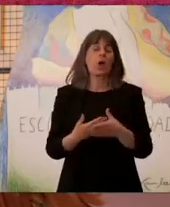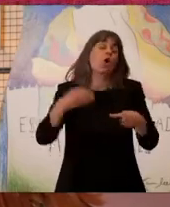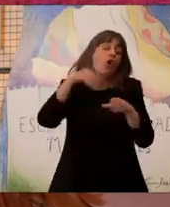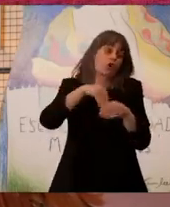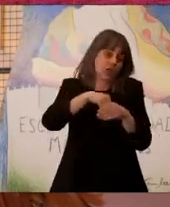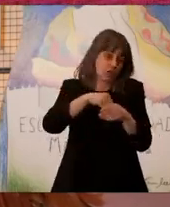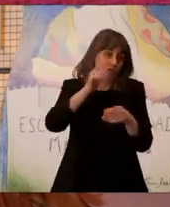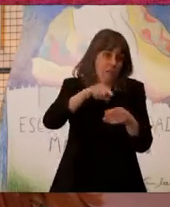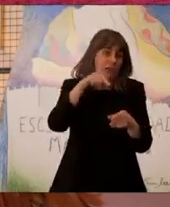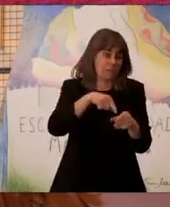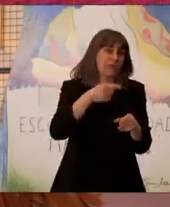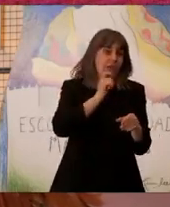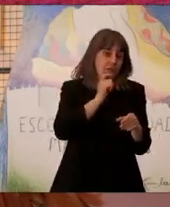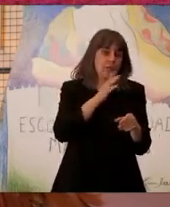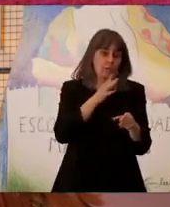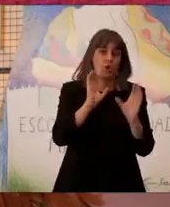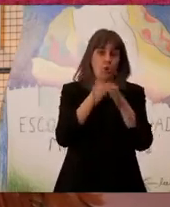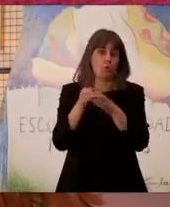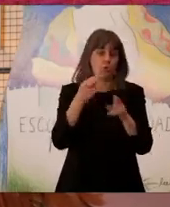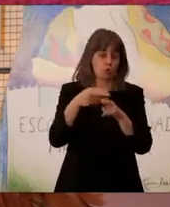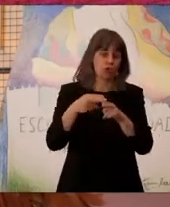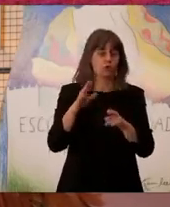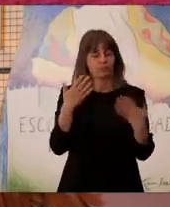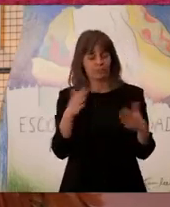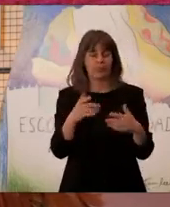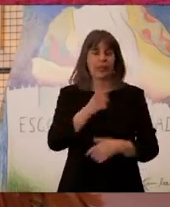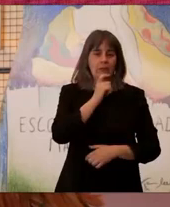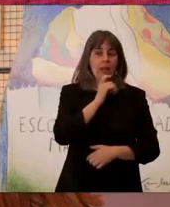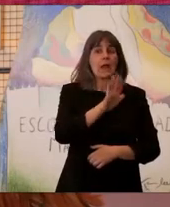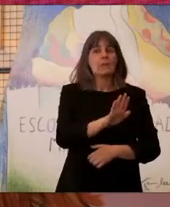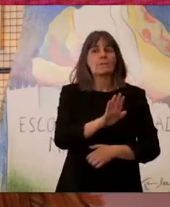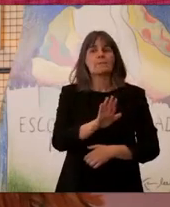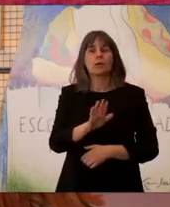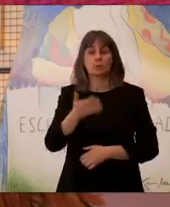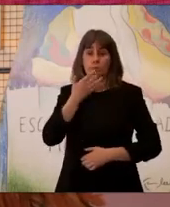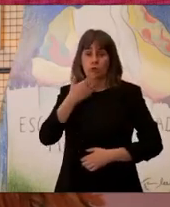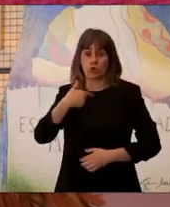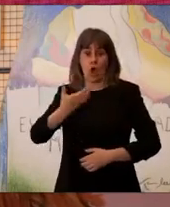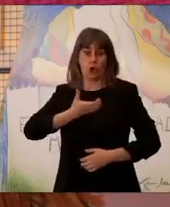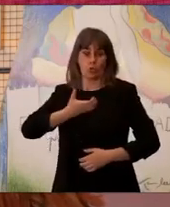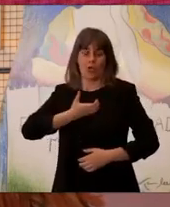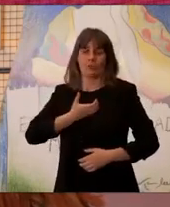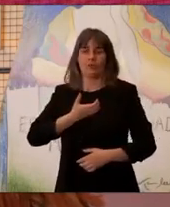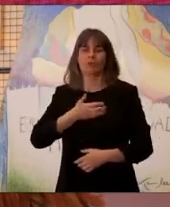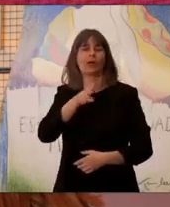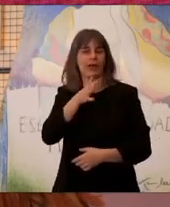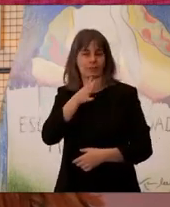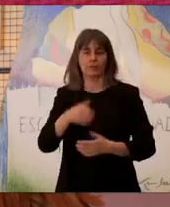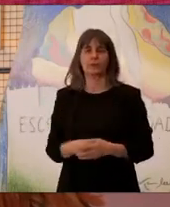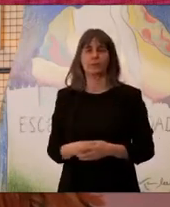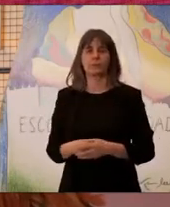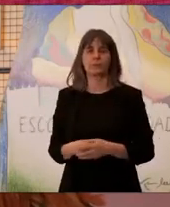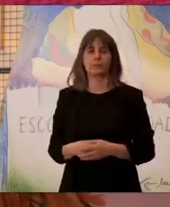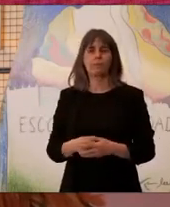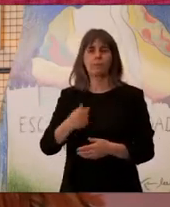Esto va a ser más difícil porque los partidos son muy celosos de esto pero en el ayuntamiento que me pasó Bueno pues reunimos a ni